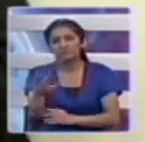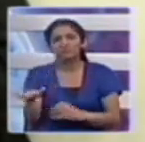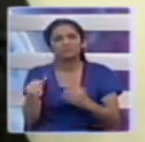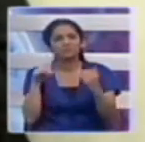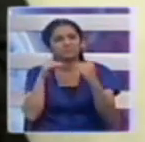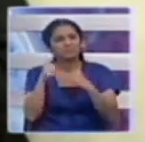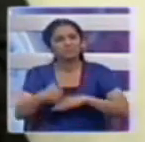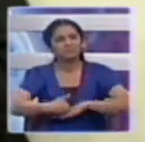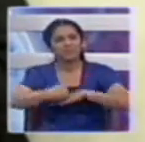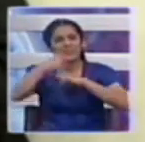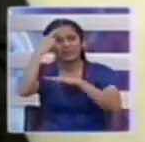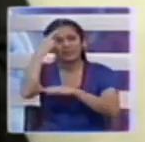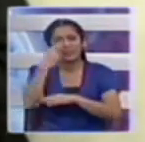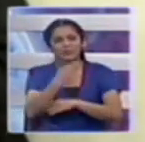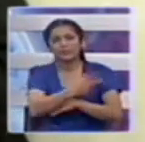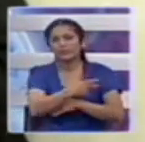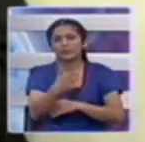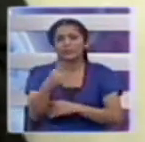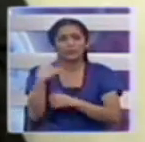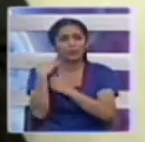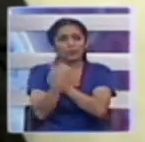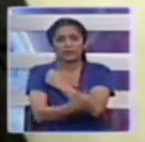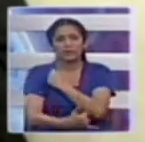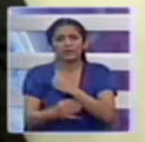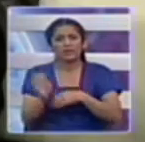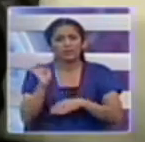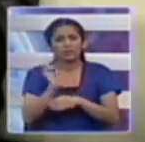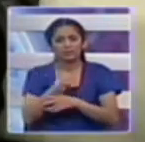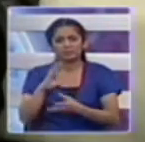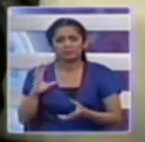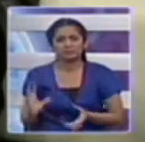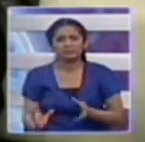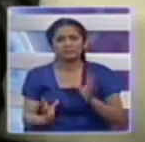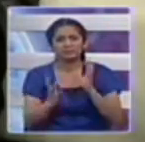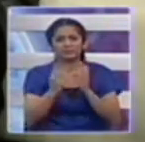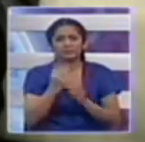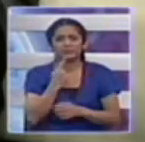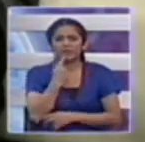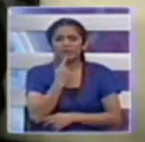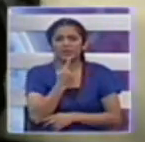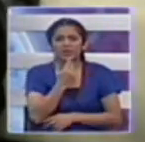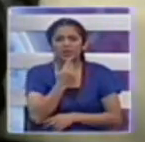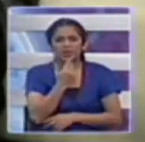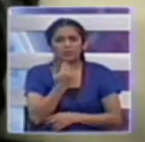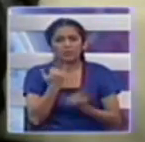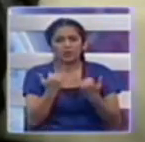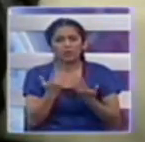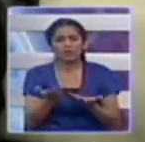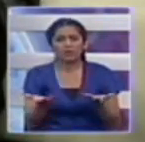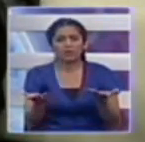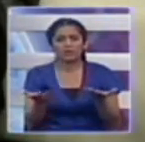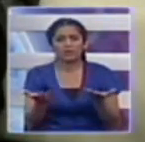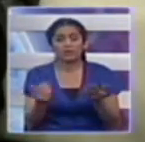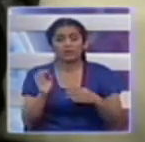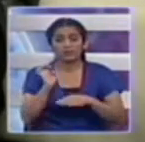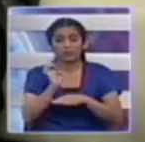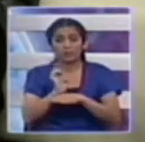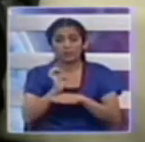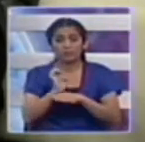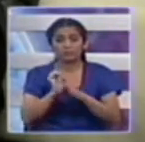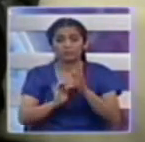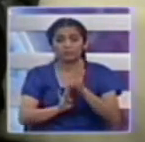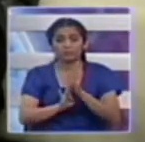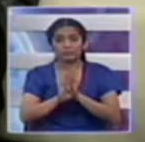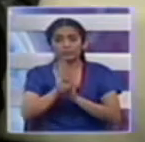y creemos que hay un país distinto. Ustedes dicen la década ganada. ¿Por qué la década ganada? Es una década ganada para la patria. 2 millones